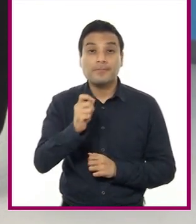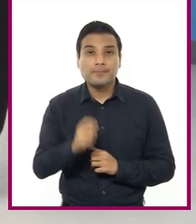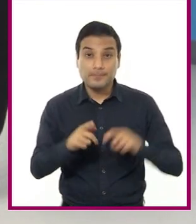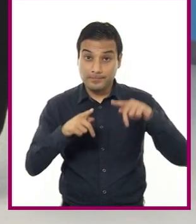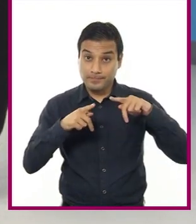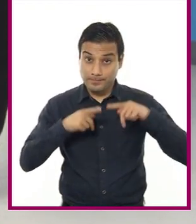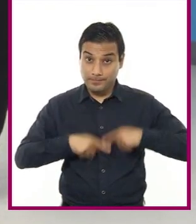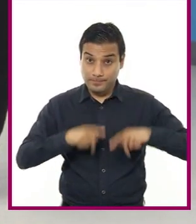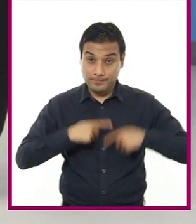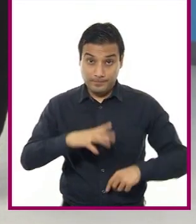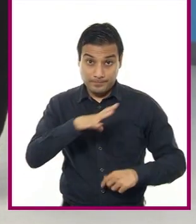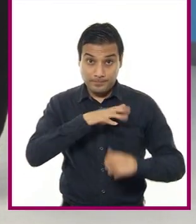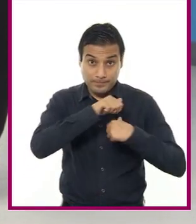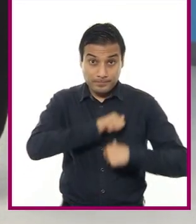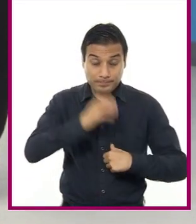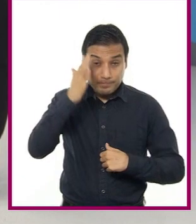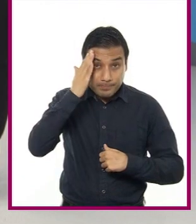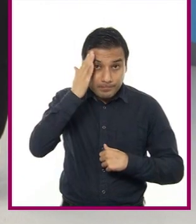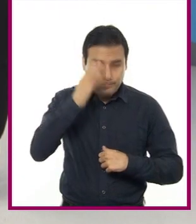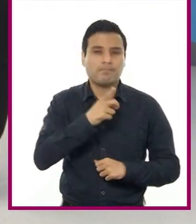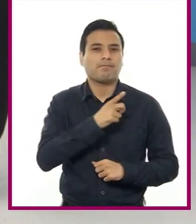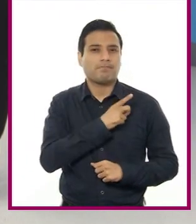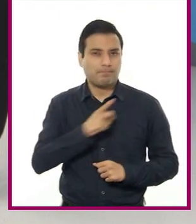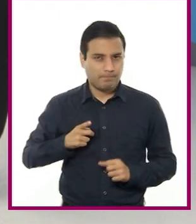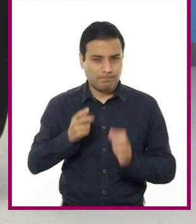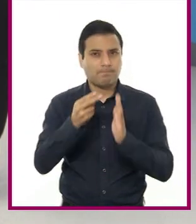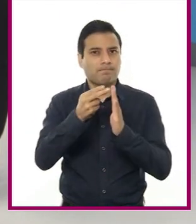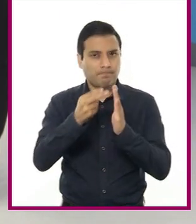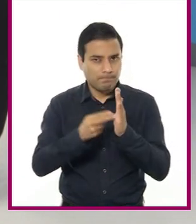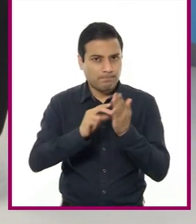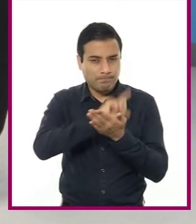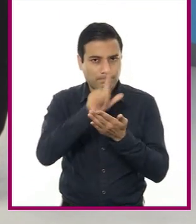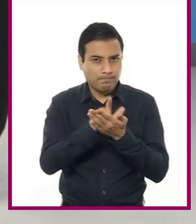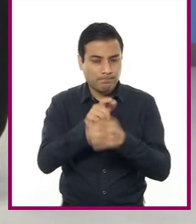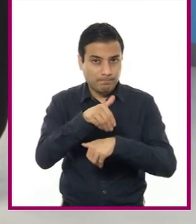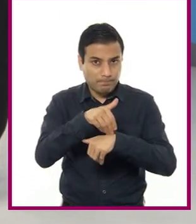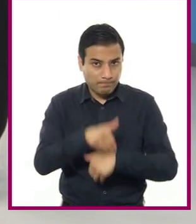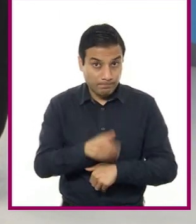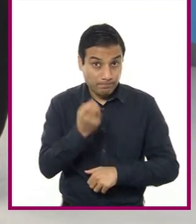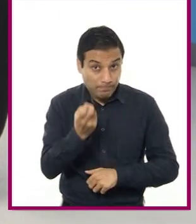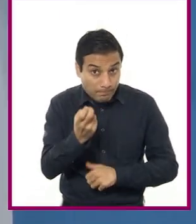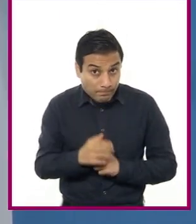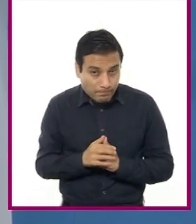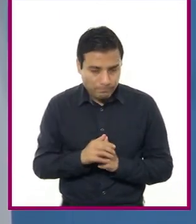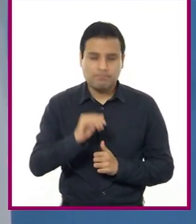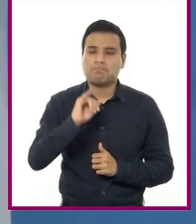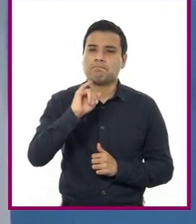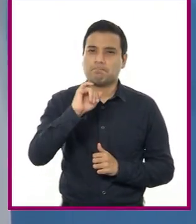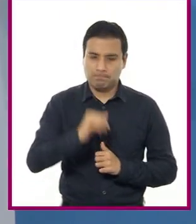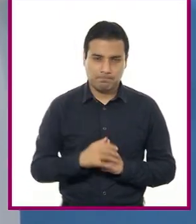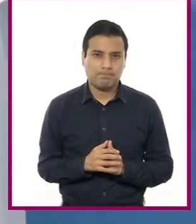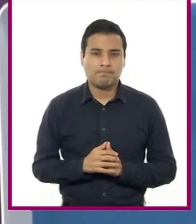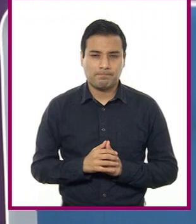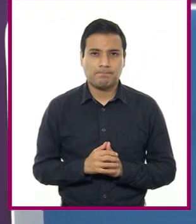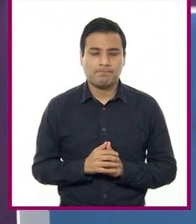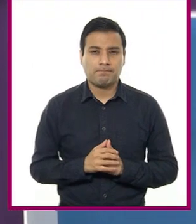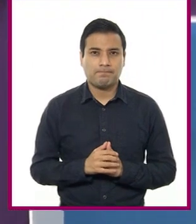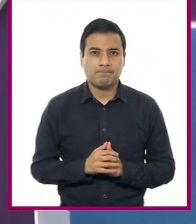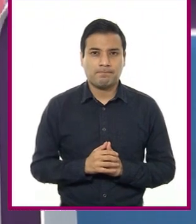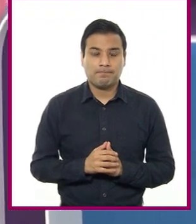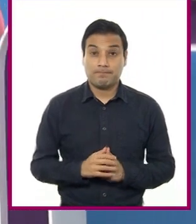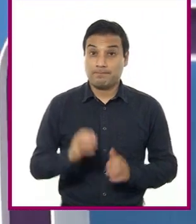autoridad deben actuar conforme a las normas y leyes establecidas. Así es, Efraín. Y es la